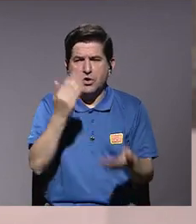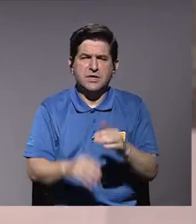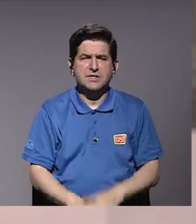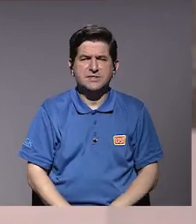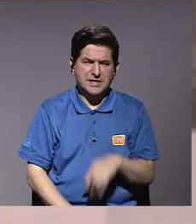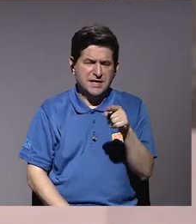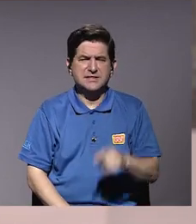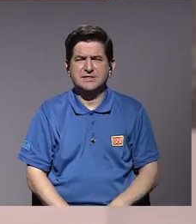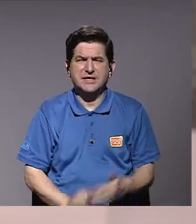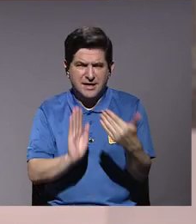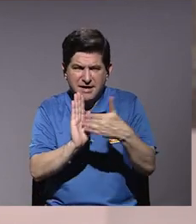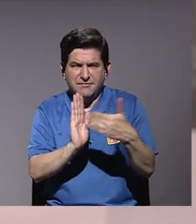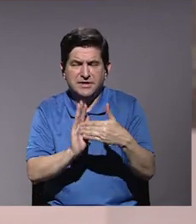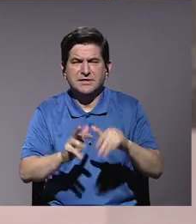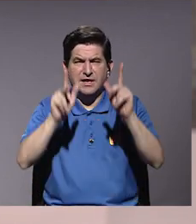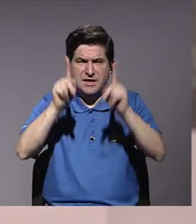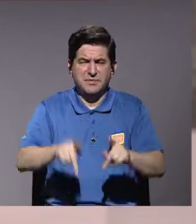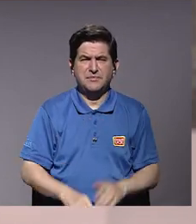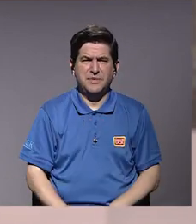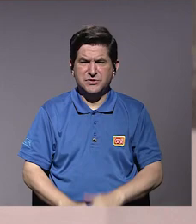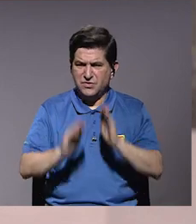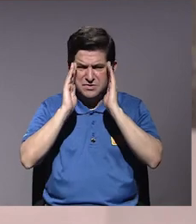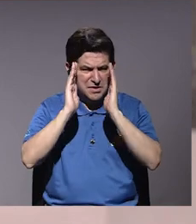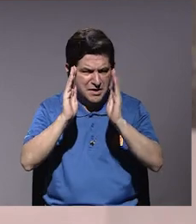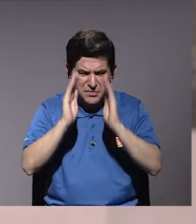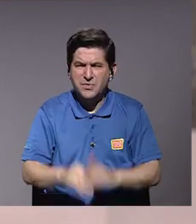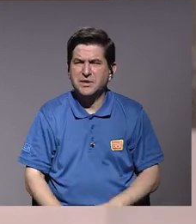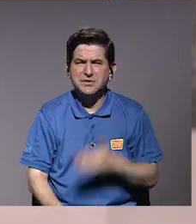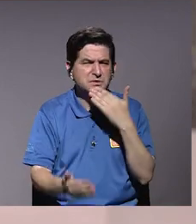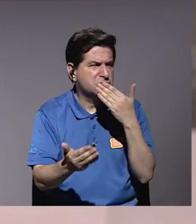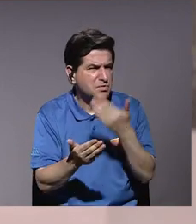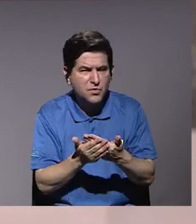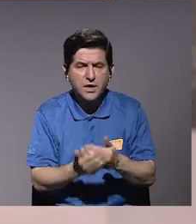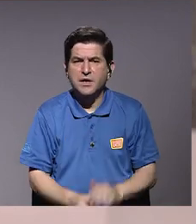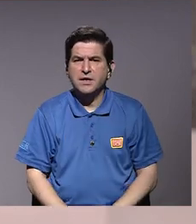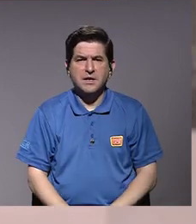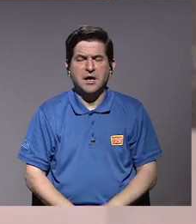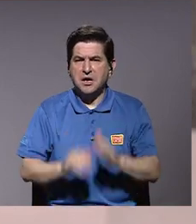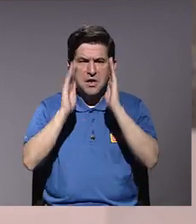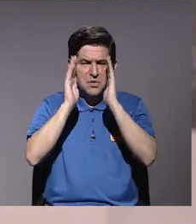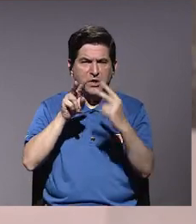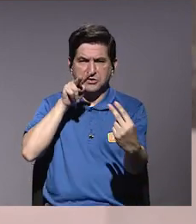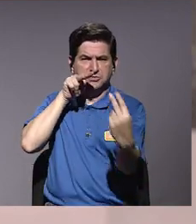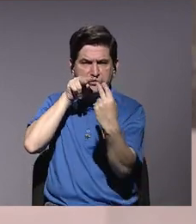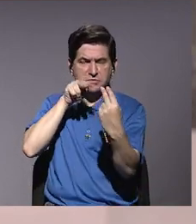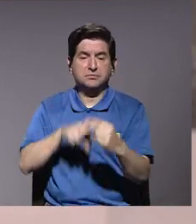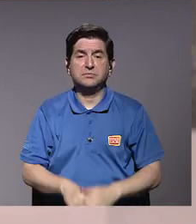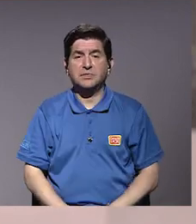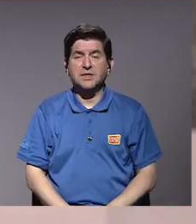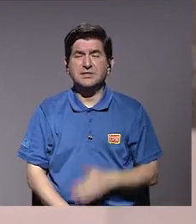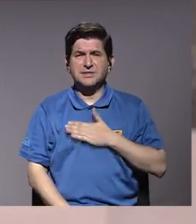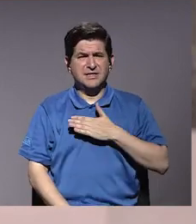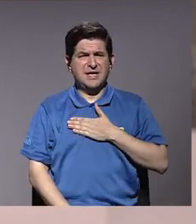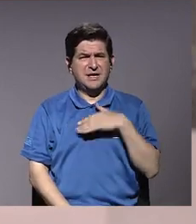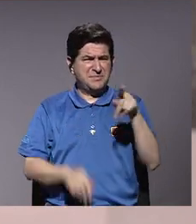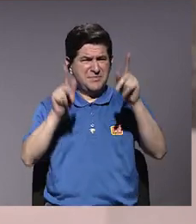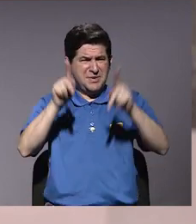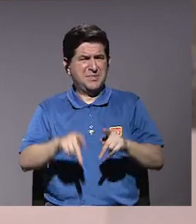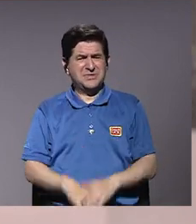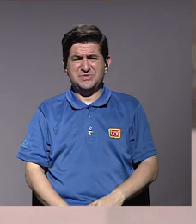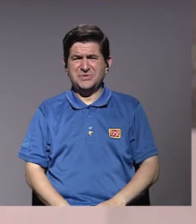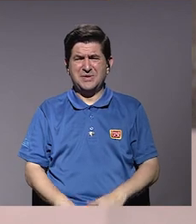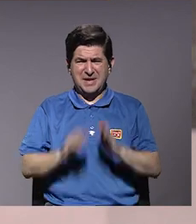maltrato, que es un derecho de la persona a ser tratada de forma amable y cortés y que lo miren a los ojos, ¿verdad? Entonces la persona dice, no, es que me